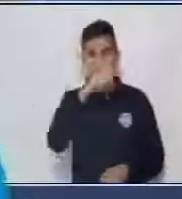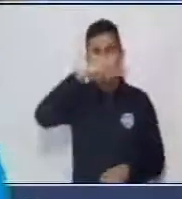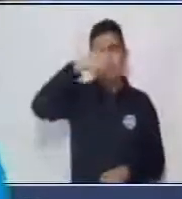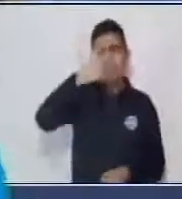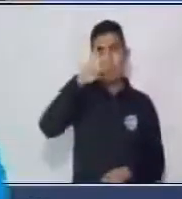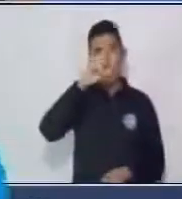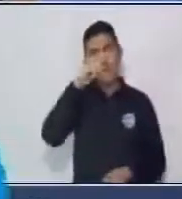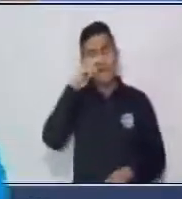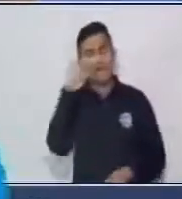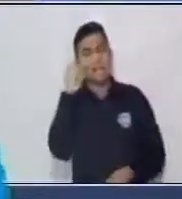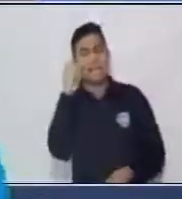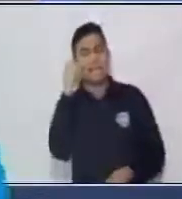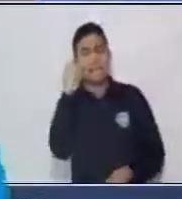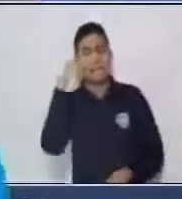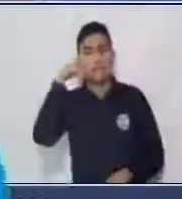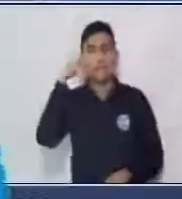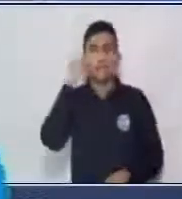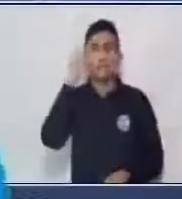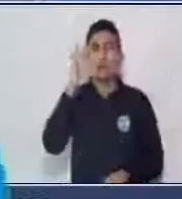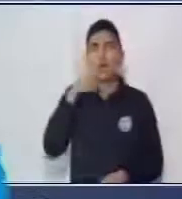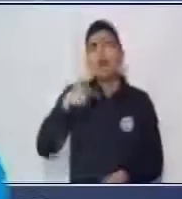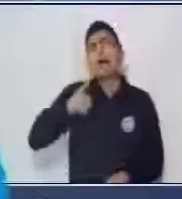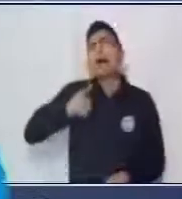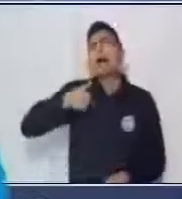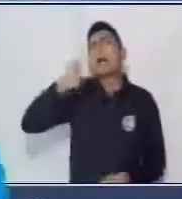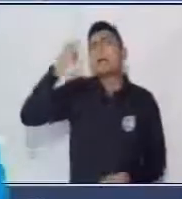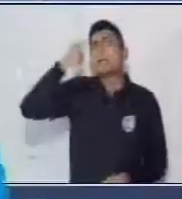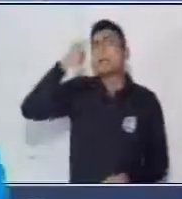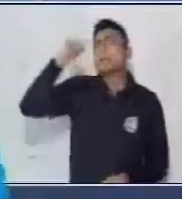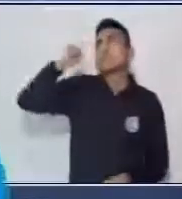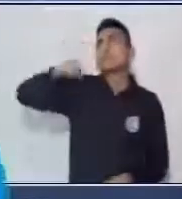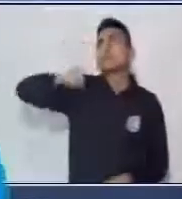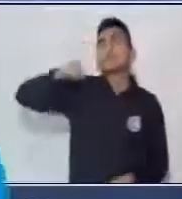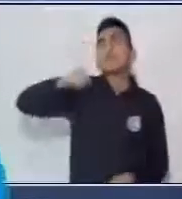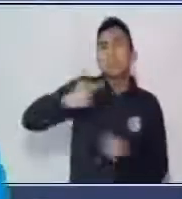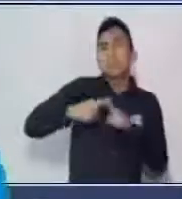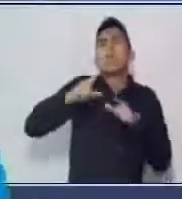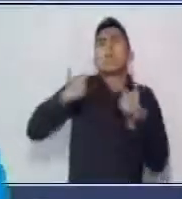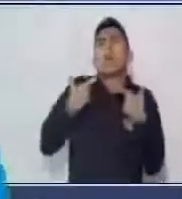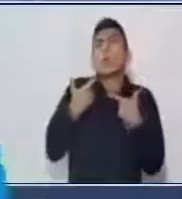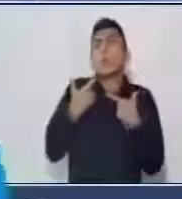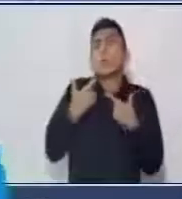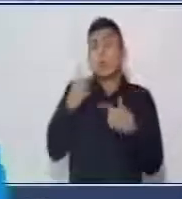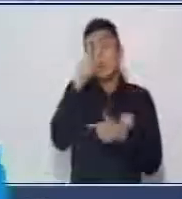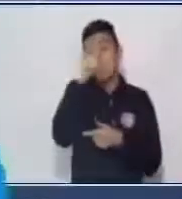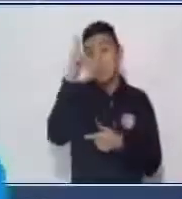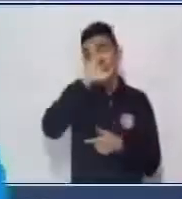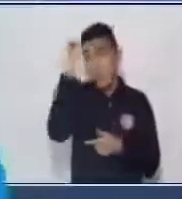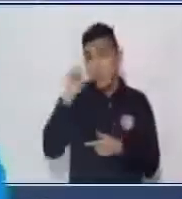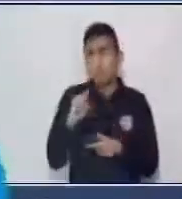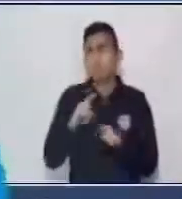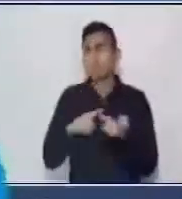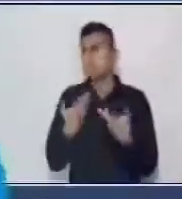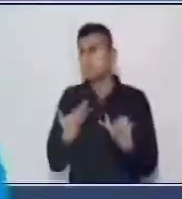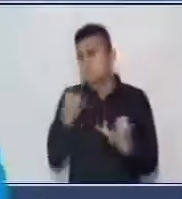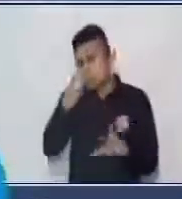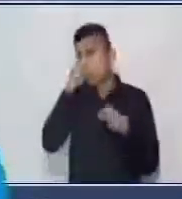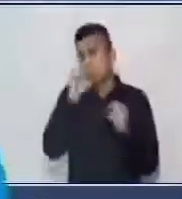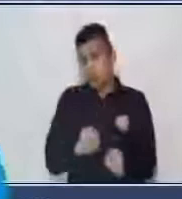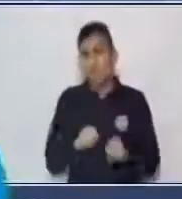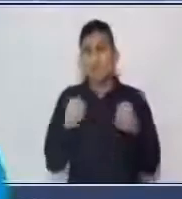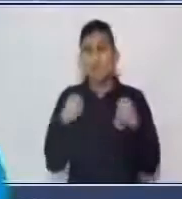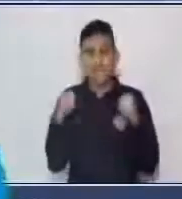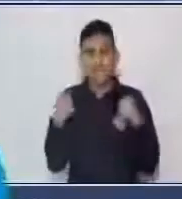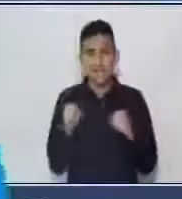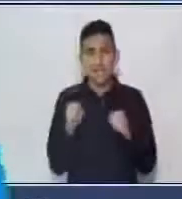estarás, bueno, hay una parte que sí la he escuchado y la otra que no la he ejercitado al 100%, pero que es momento que lo puedas hacer.